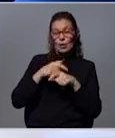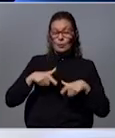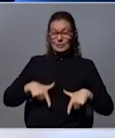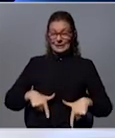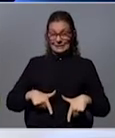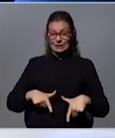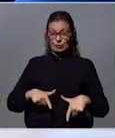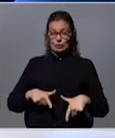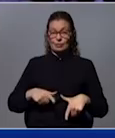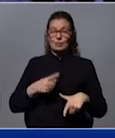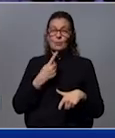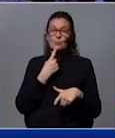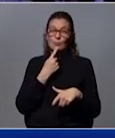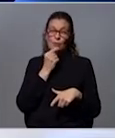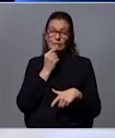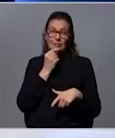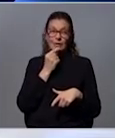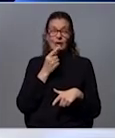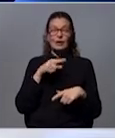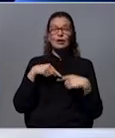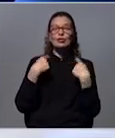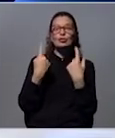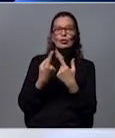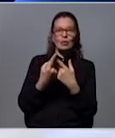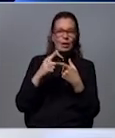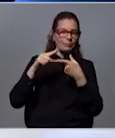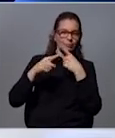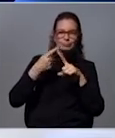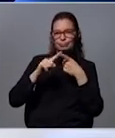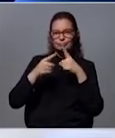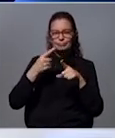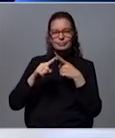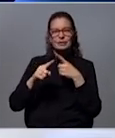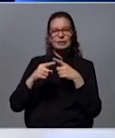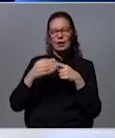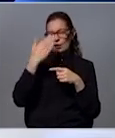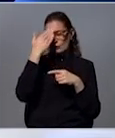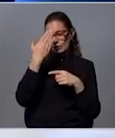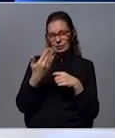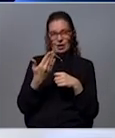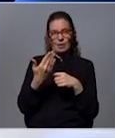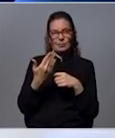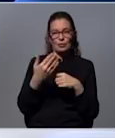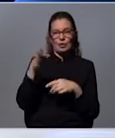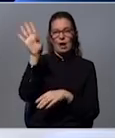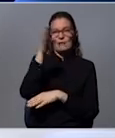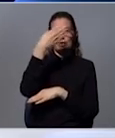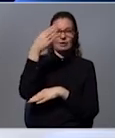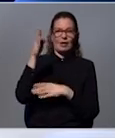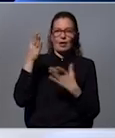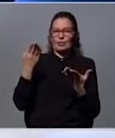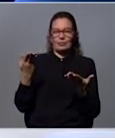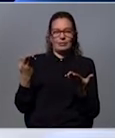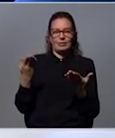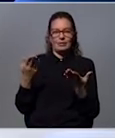del interior en todas las que todas las críticas que tiene el frente amplio es el abanderado de la crítica